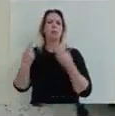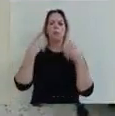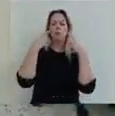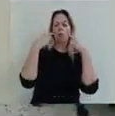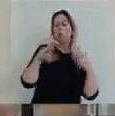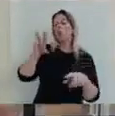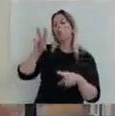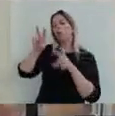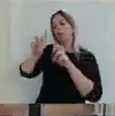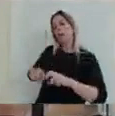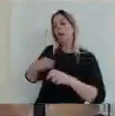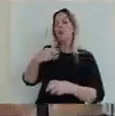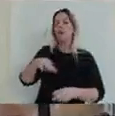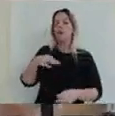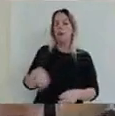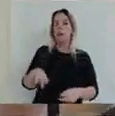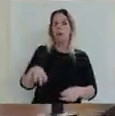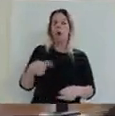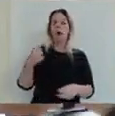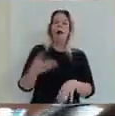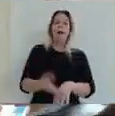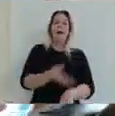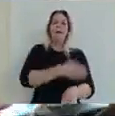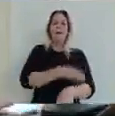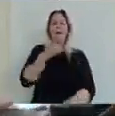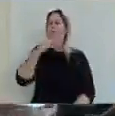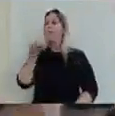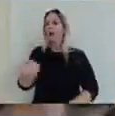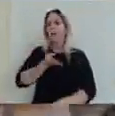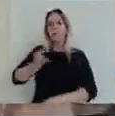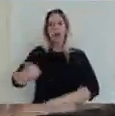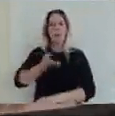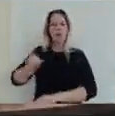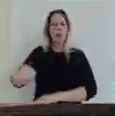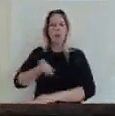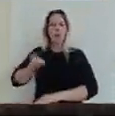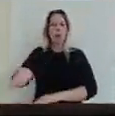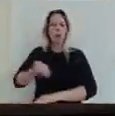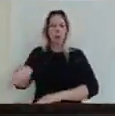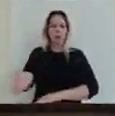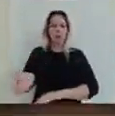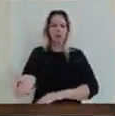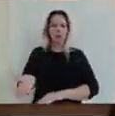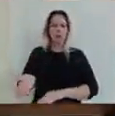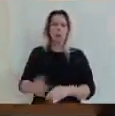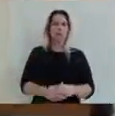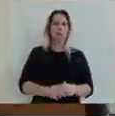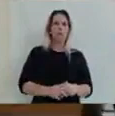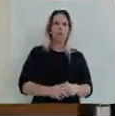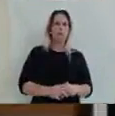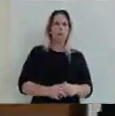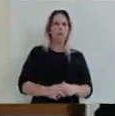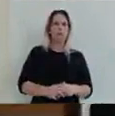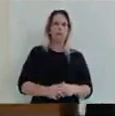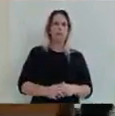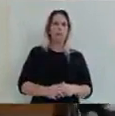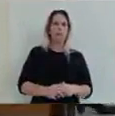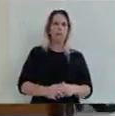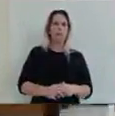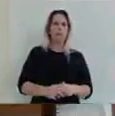en reiteradas ocasiones, en ejercicio del deber y derecho del contralor que en general posee el Consejo Deliberante, ya que en los mismos se deben